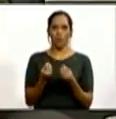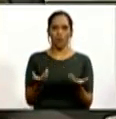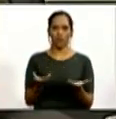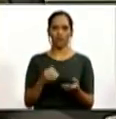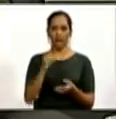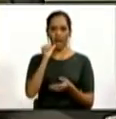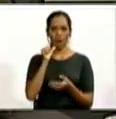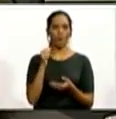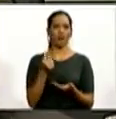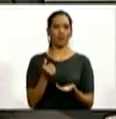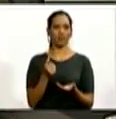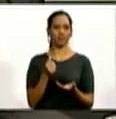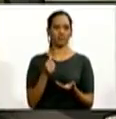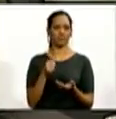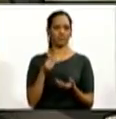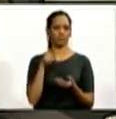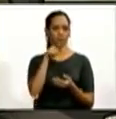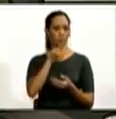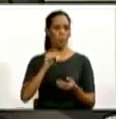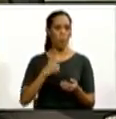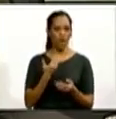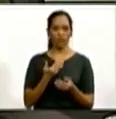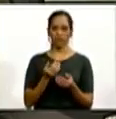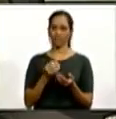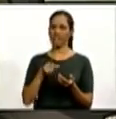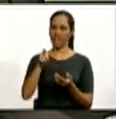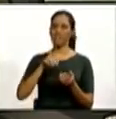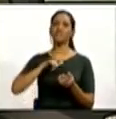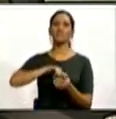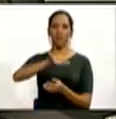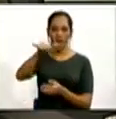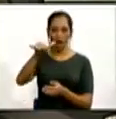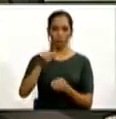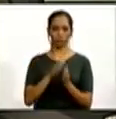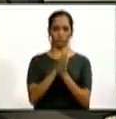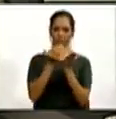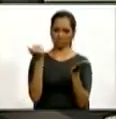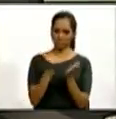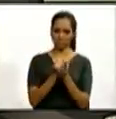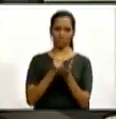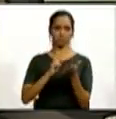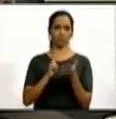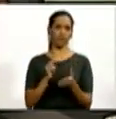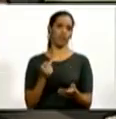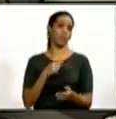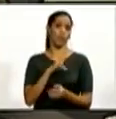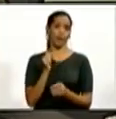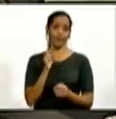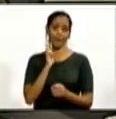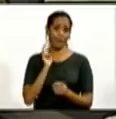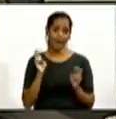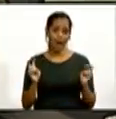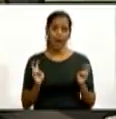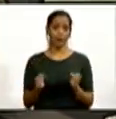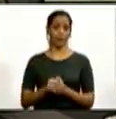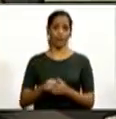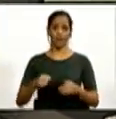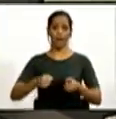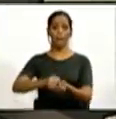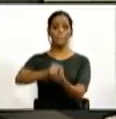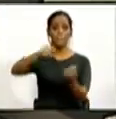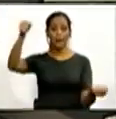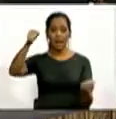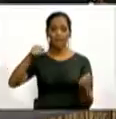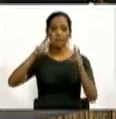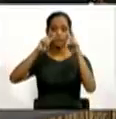de agua al avión. Entonces, si al otro lo dejaron viajar sin pasaporte, sin visa, no nos extraña que el señor ni siquiera las maletas se las hayan revisado. Eso